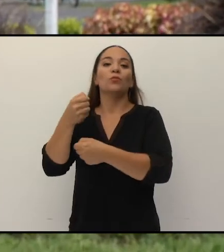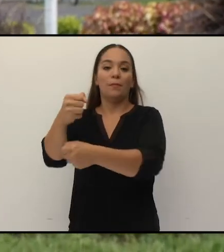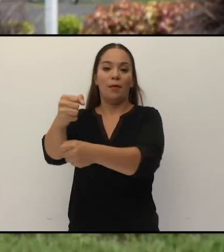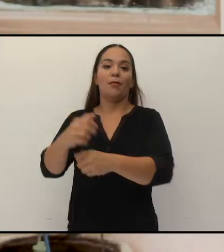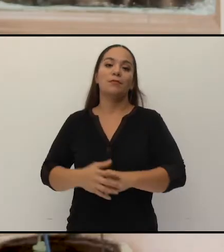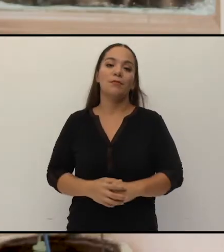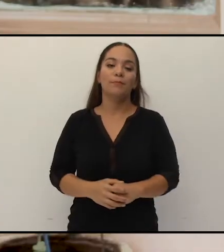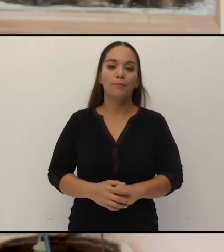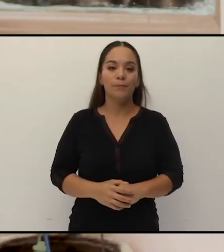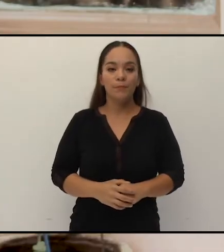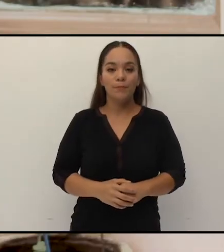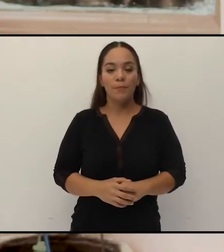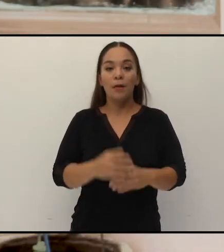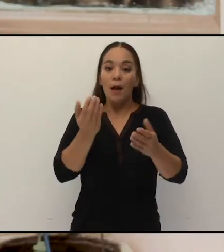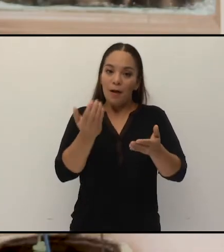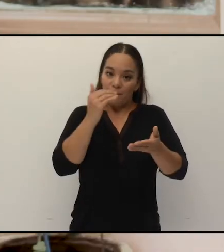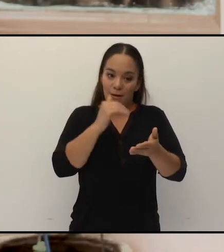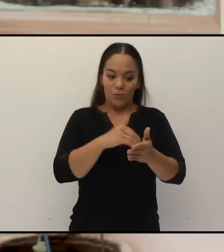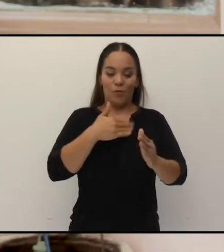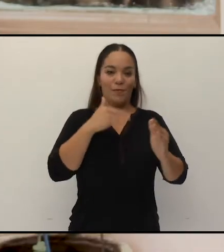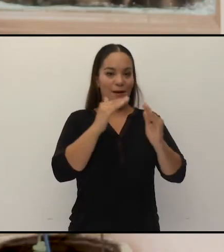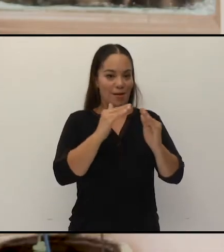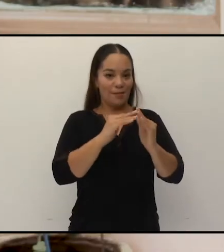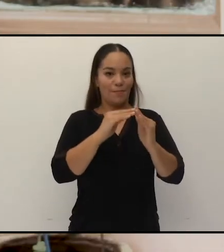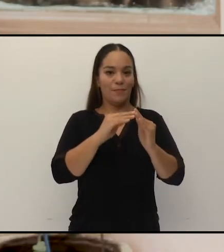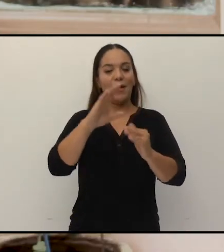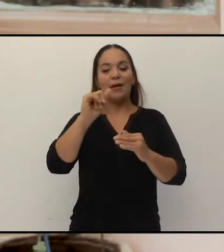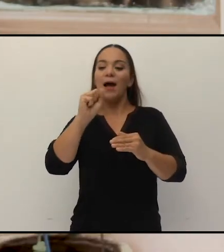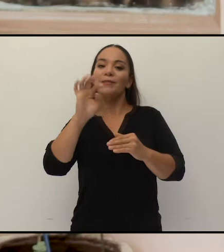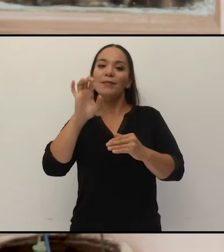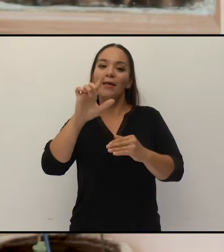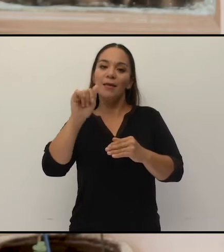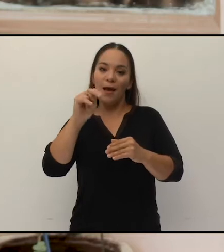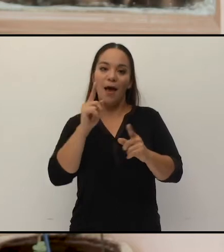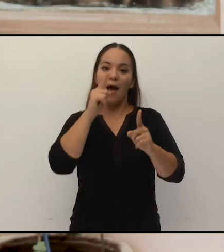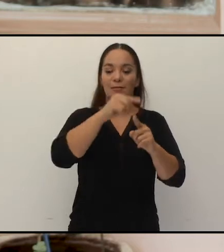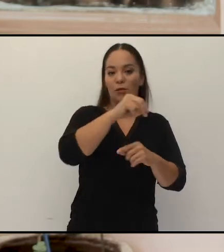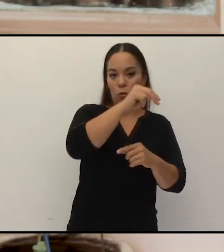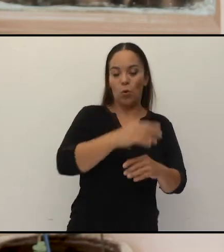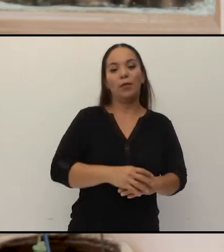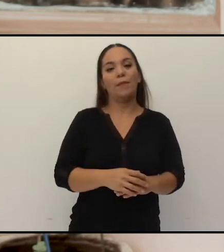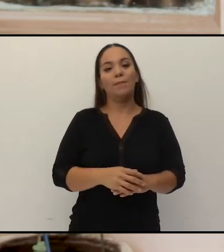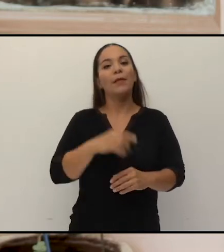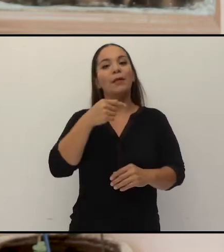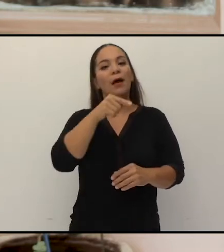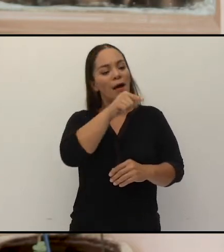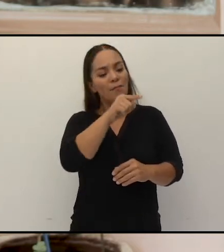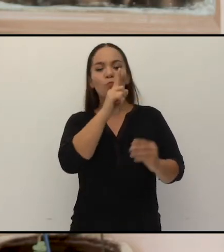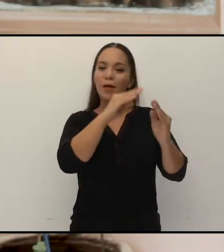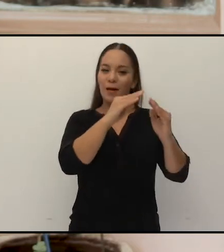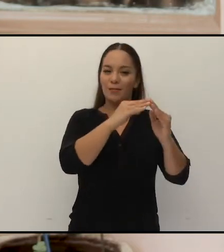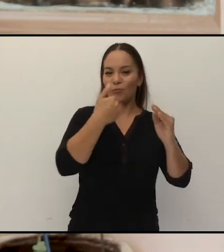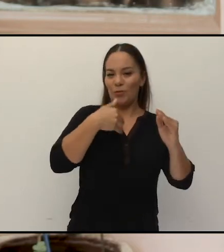provincia. A la vuelta, ahora que recuerdo, a la vuelta de mi casa, de la Castellana hacia el norte,